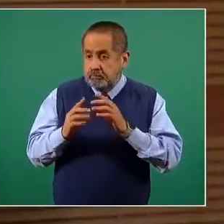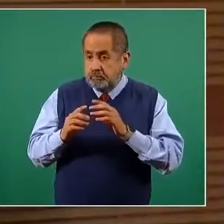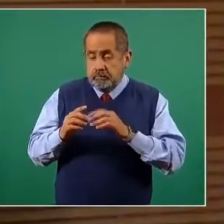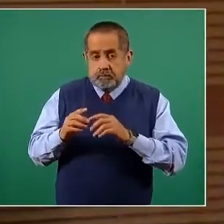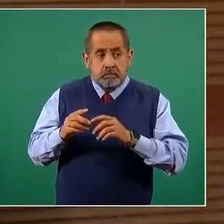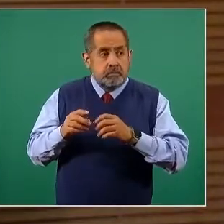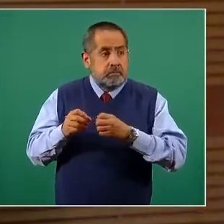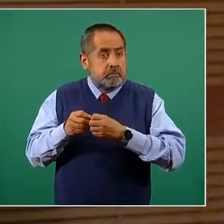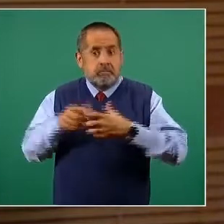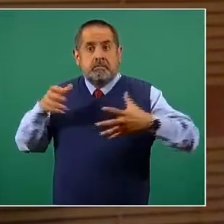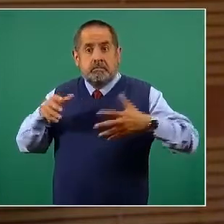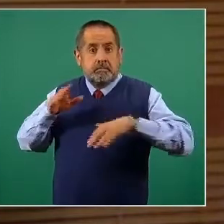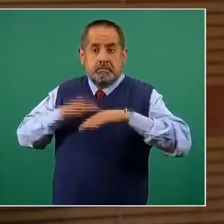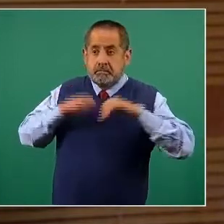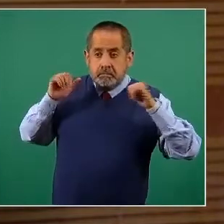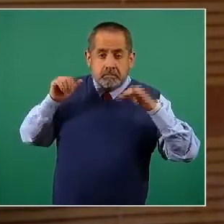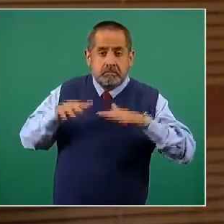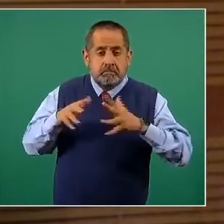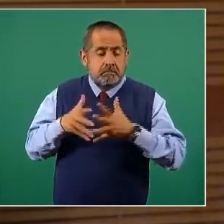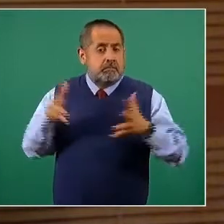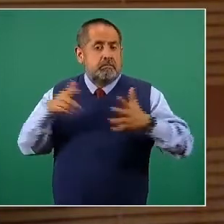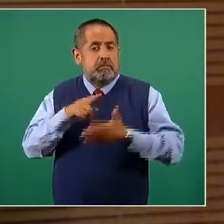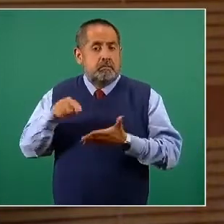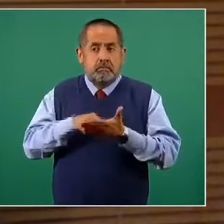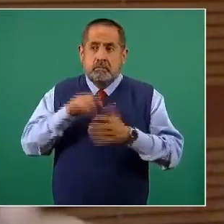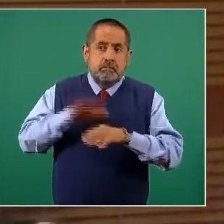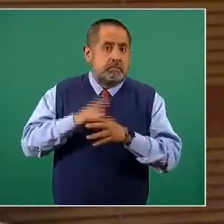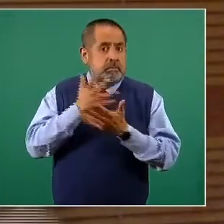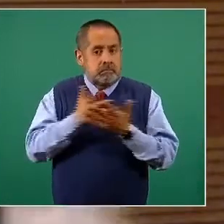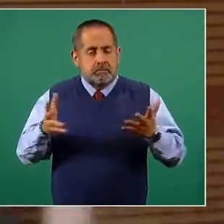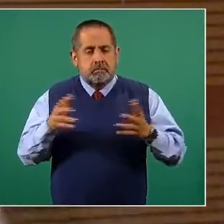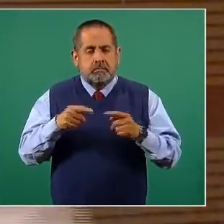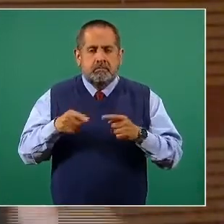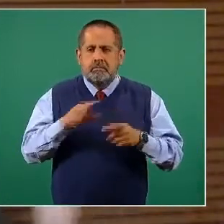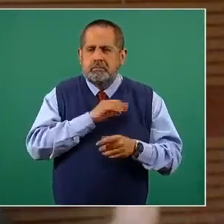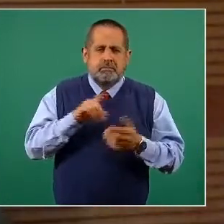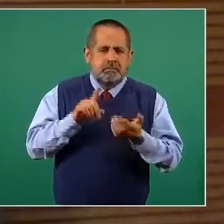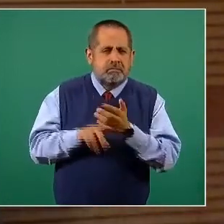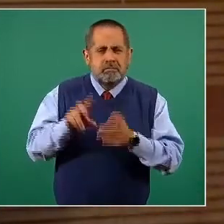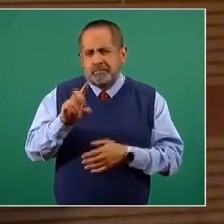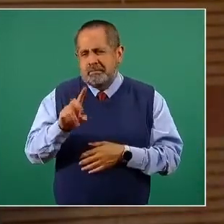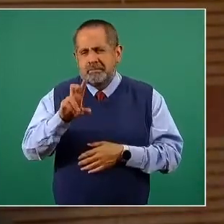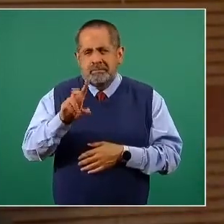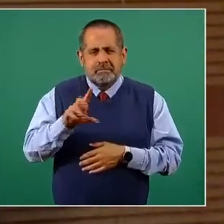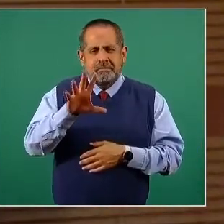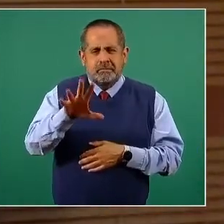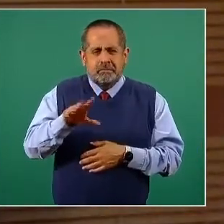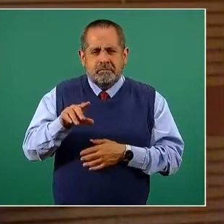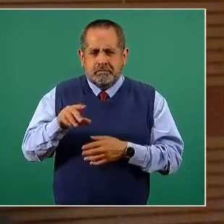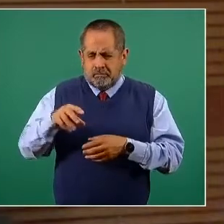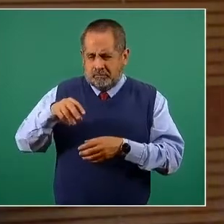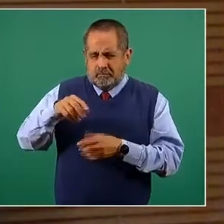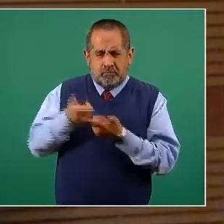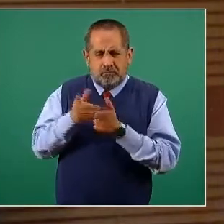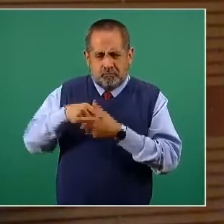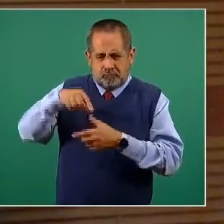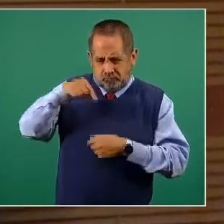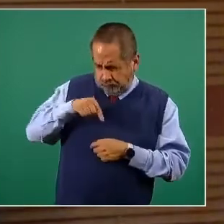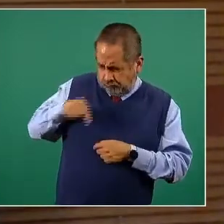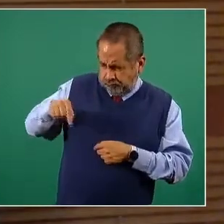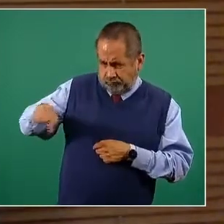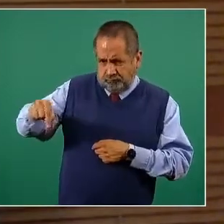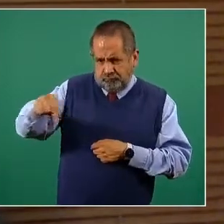masivos de vacunación en donde se están incluyendo pues, más de 30, 35, 40 células de vacunadores